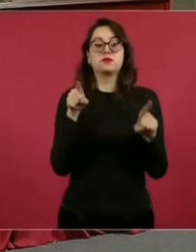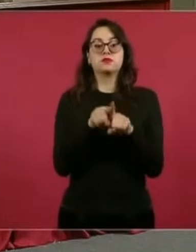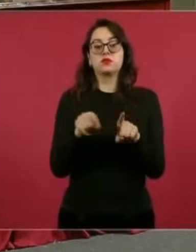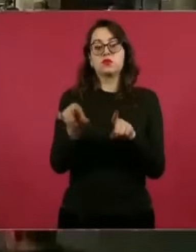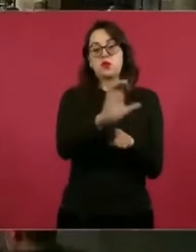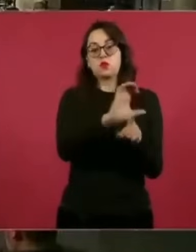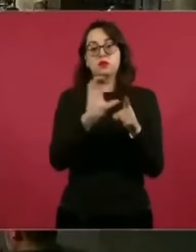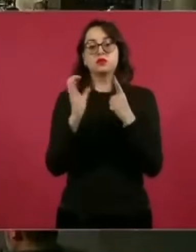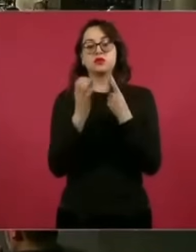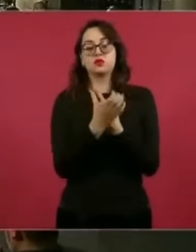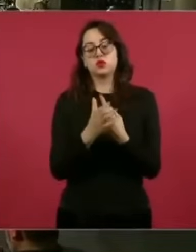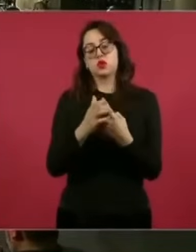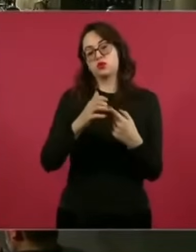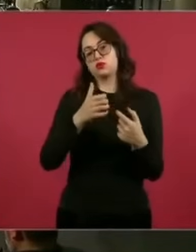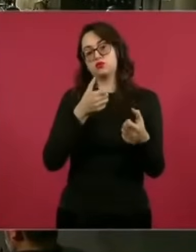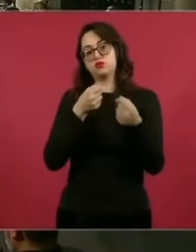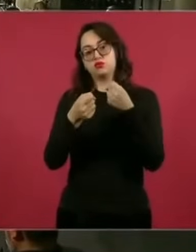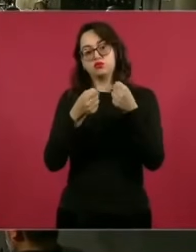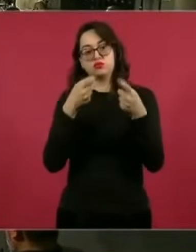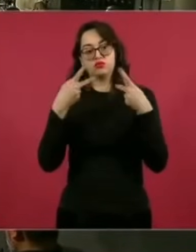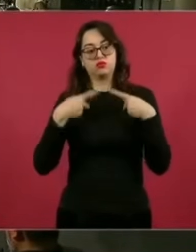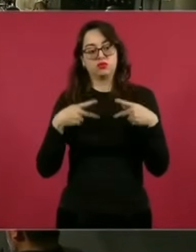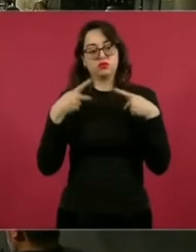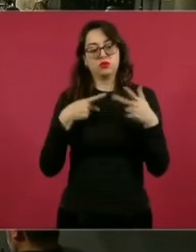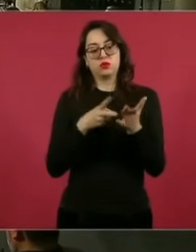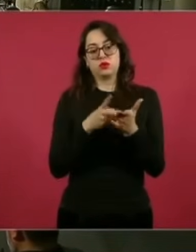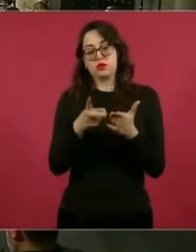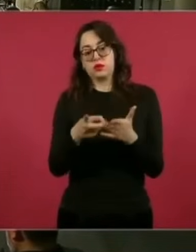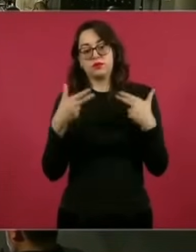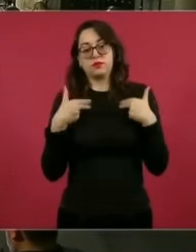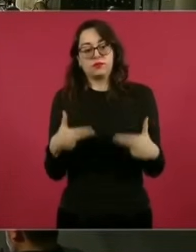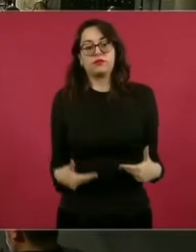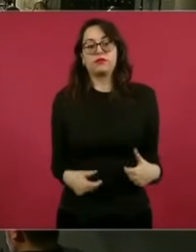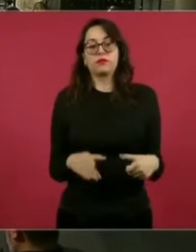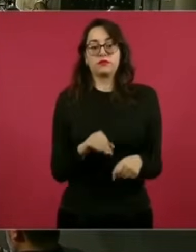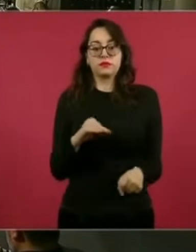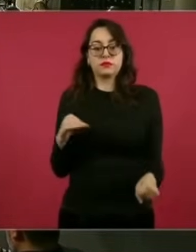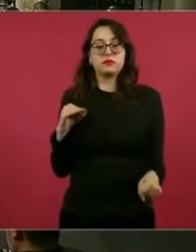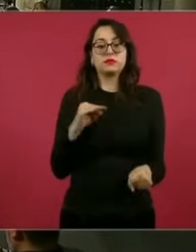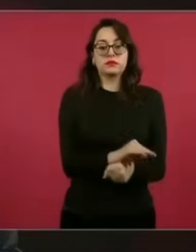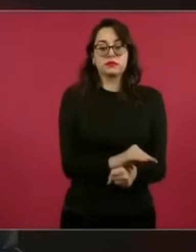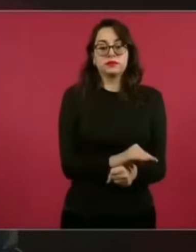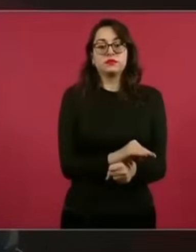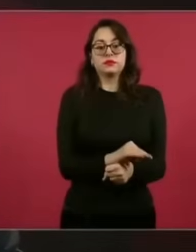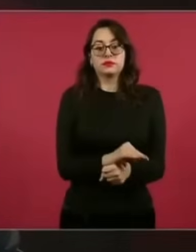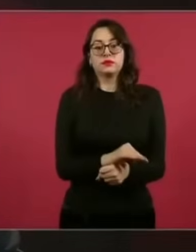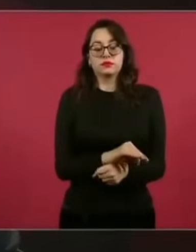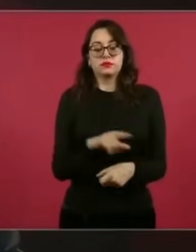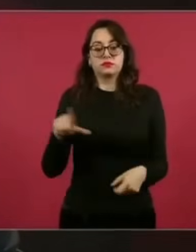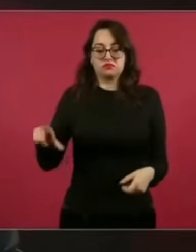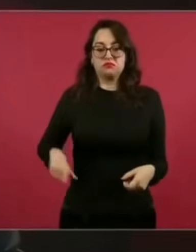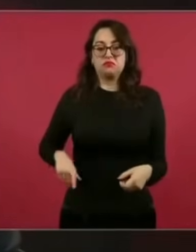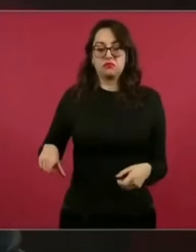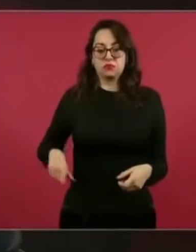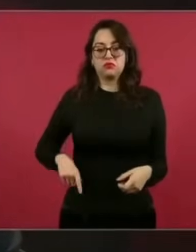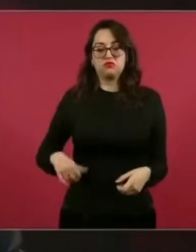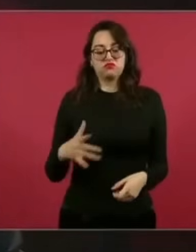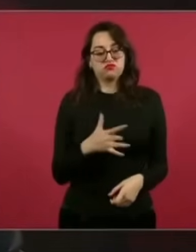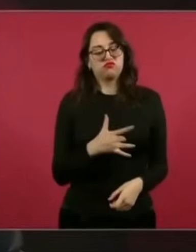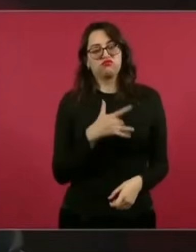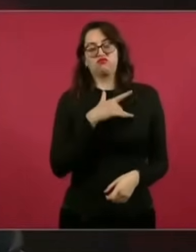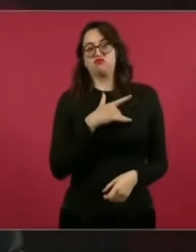mecanismo de protección a personas defensoras de derechos humanos y periodistas del Gobierno de México,